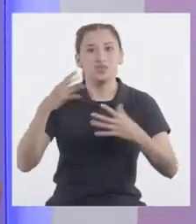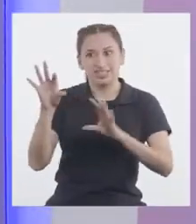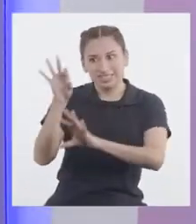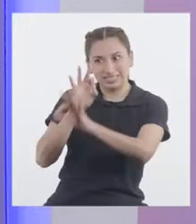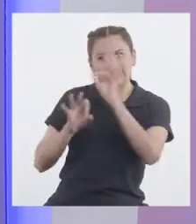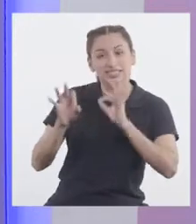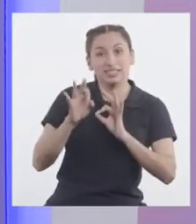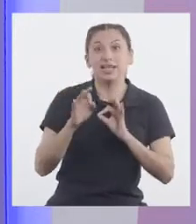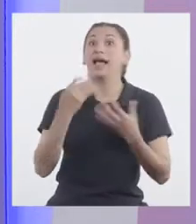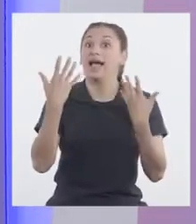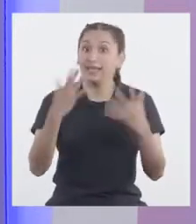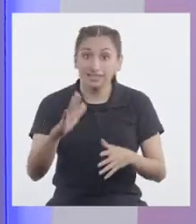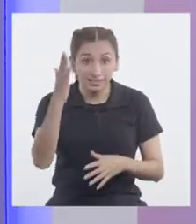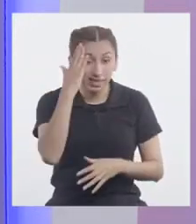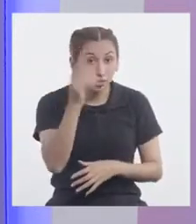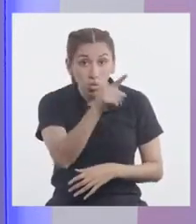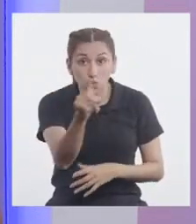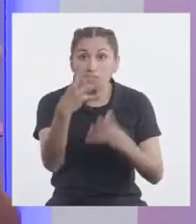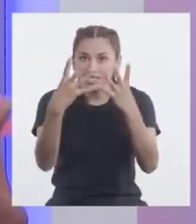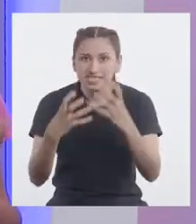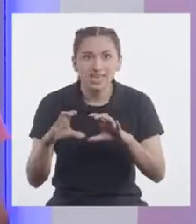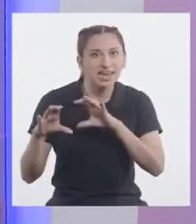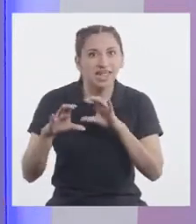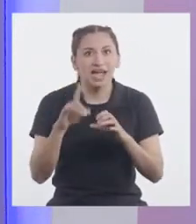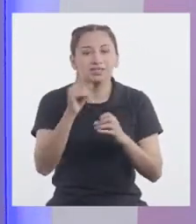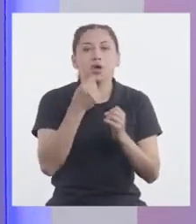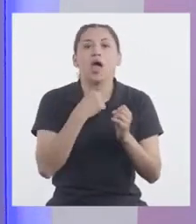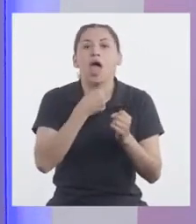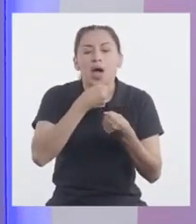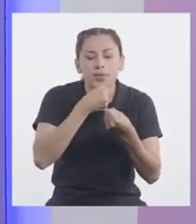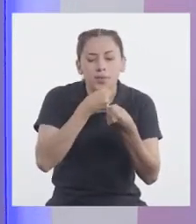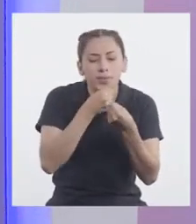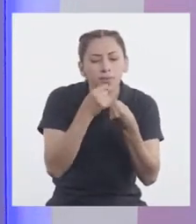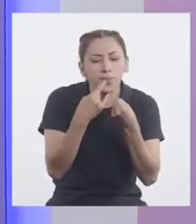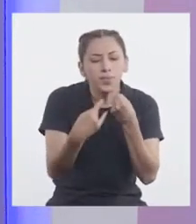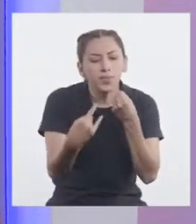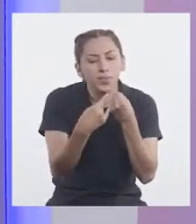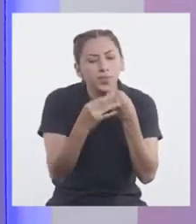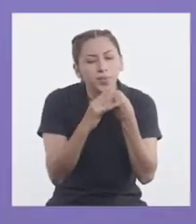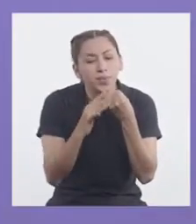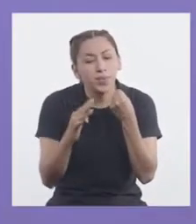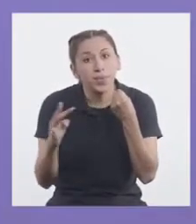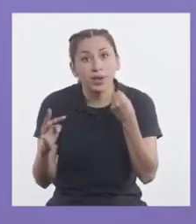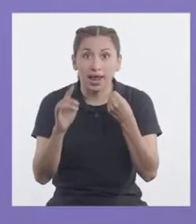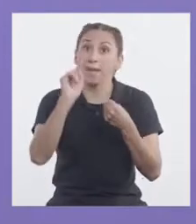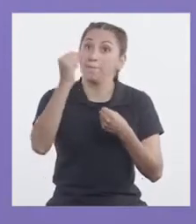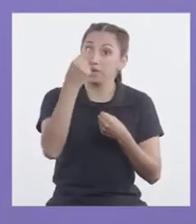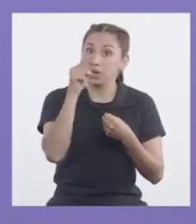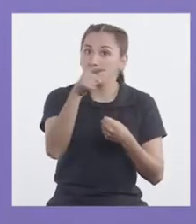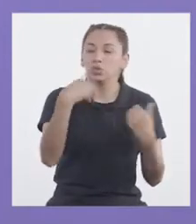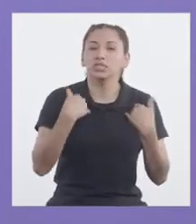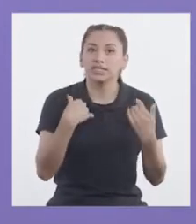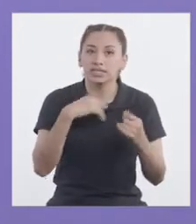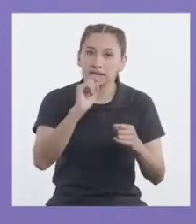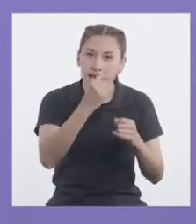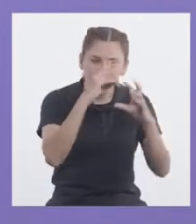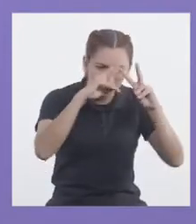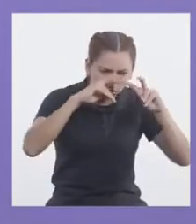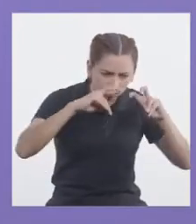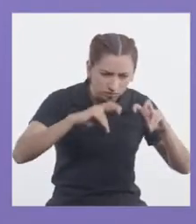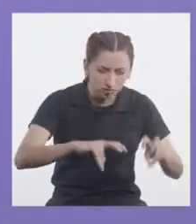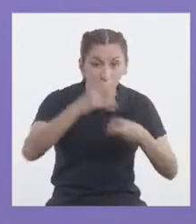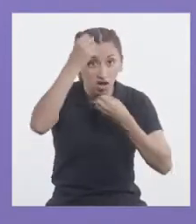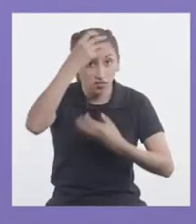saben, chicas y chicos, si quieren desarrollar algún podcast o cualquier herramienta para comunicar, primero, investiguen